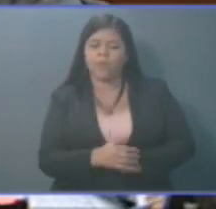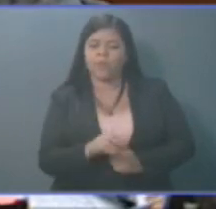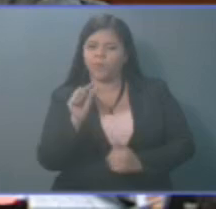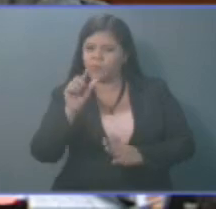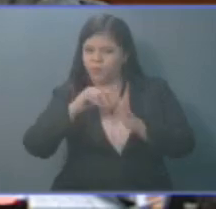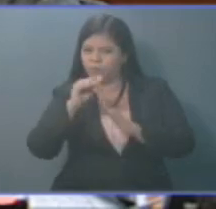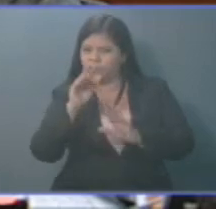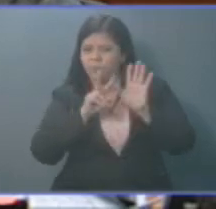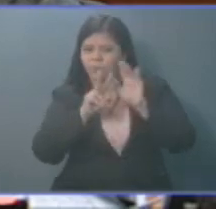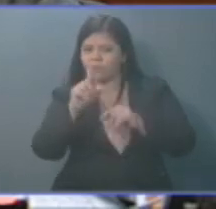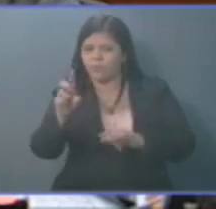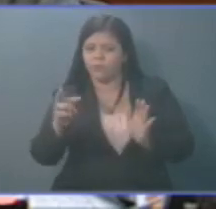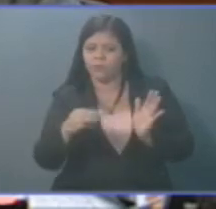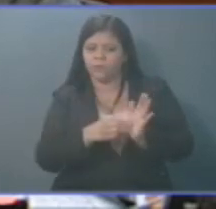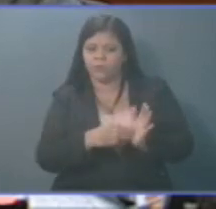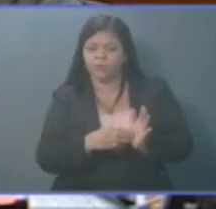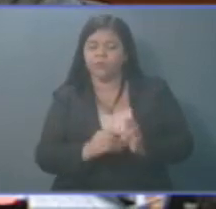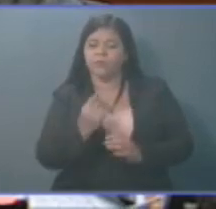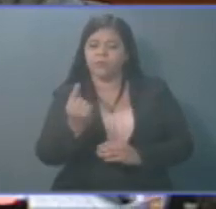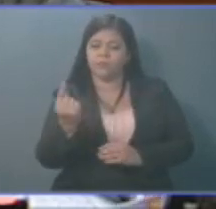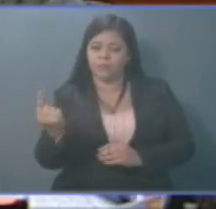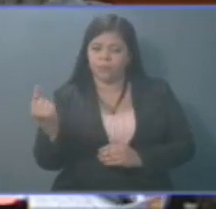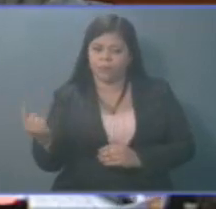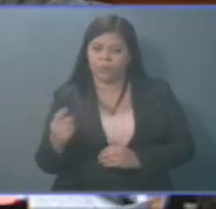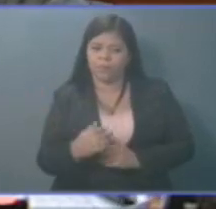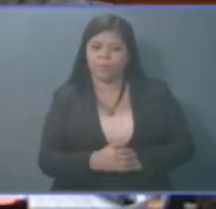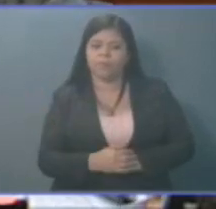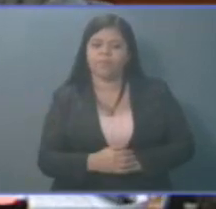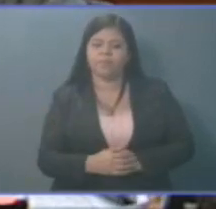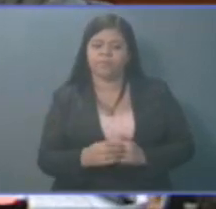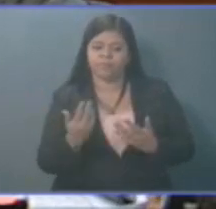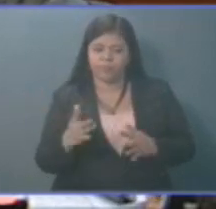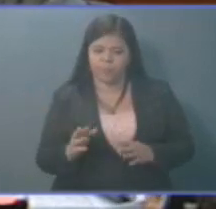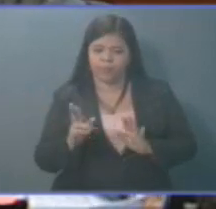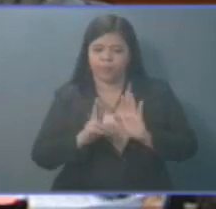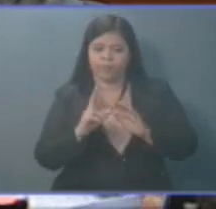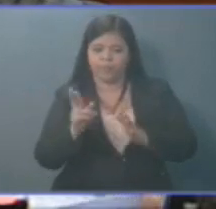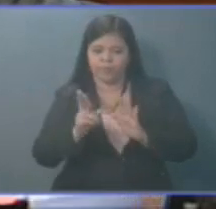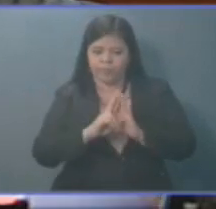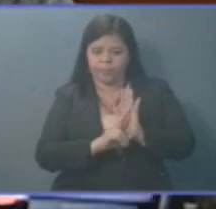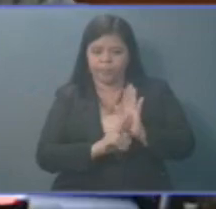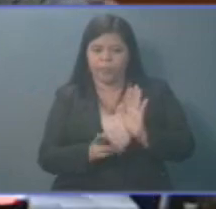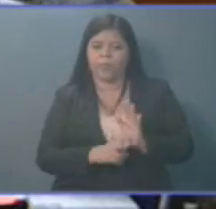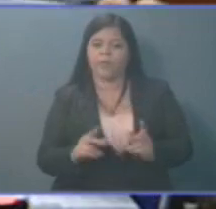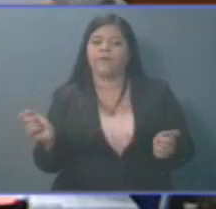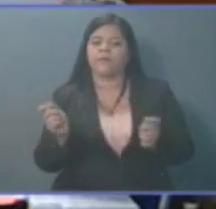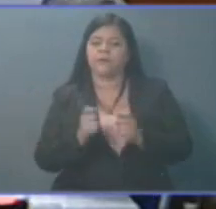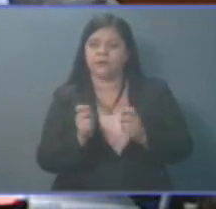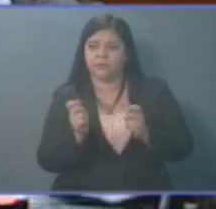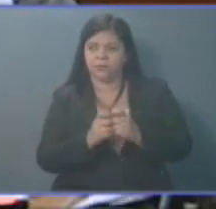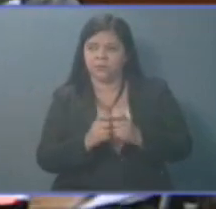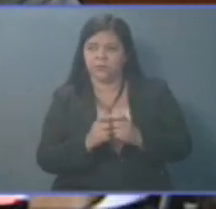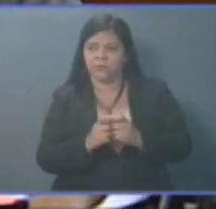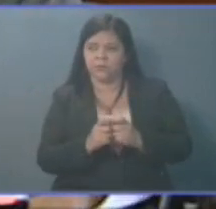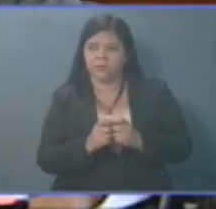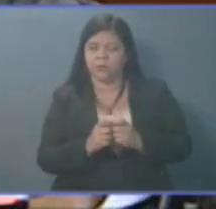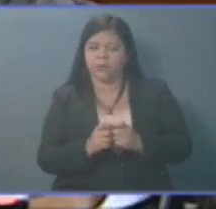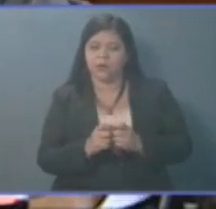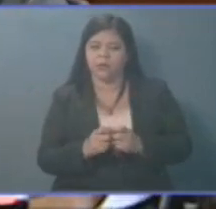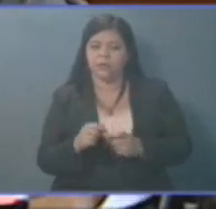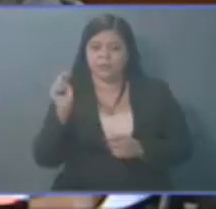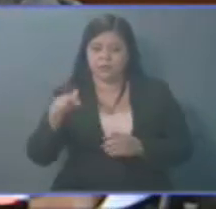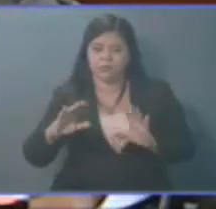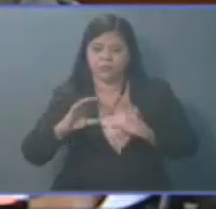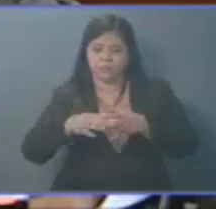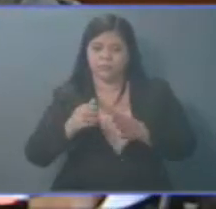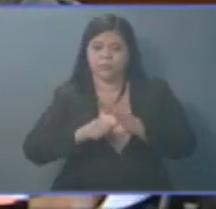de 71 mil miembros registrados debidamente en el instituto, perdón, en la